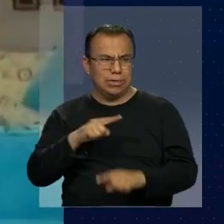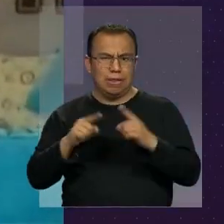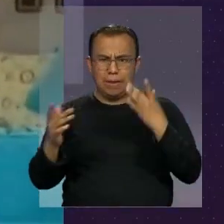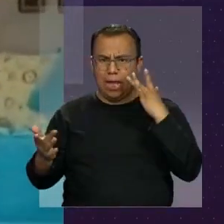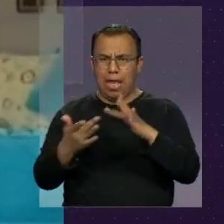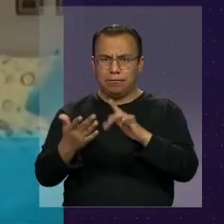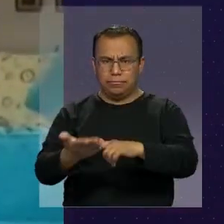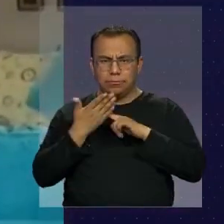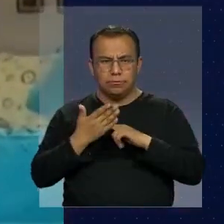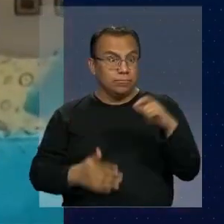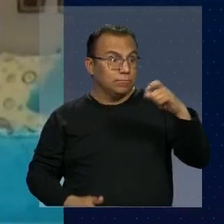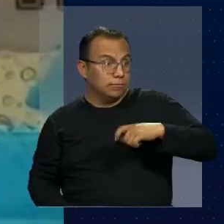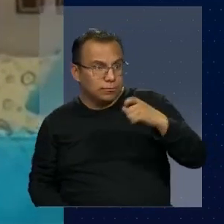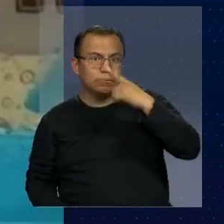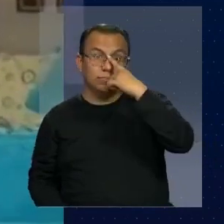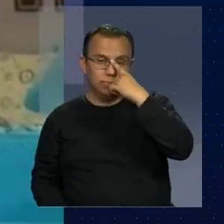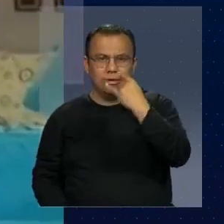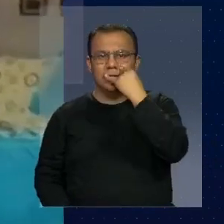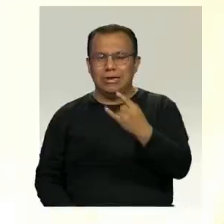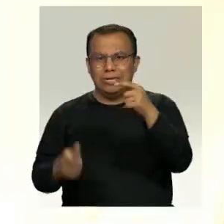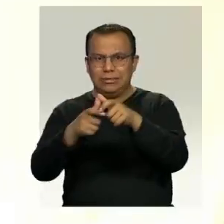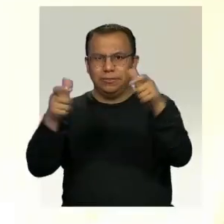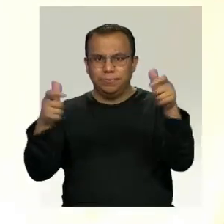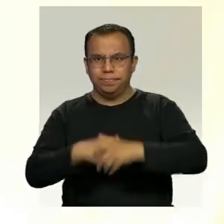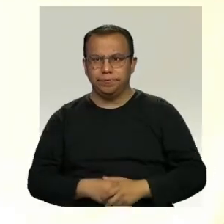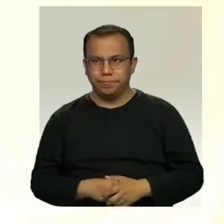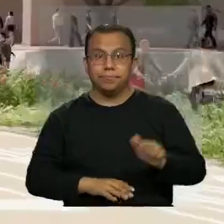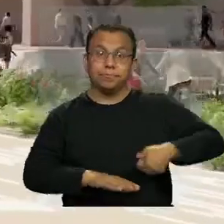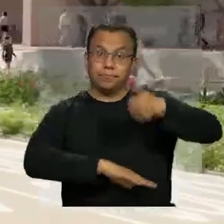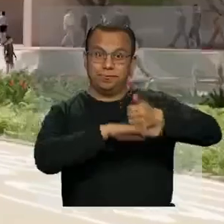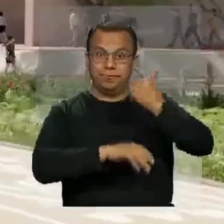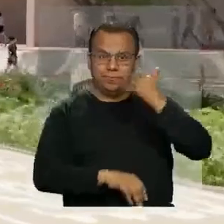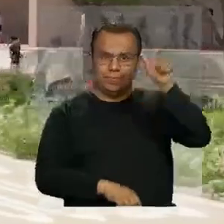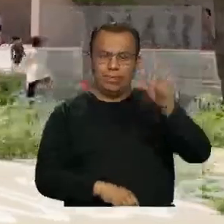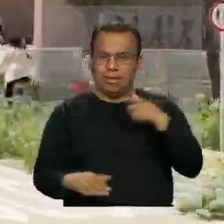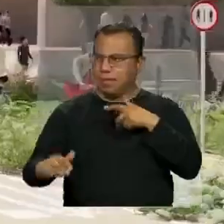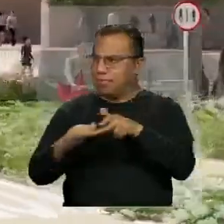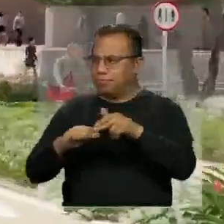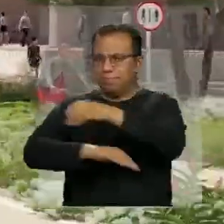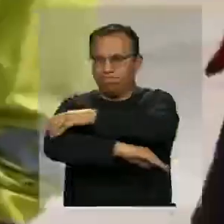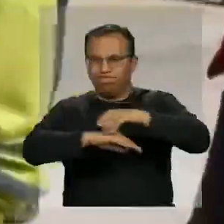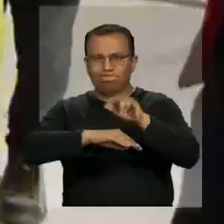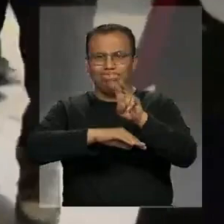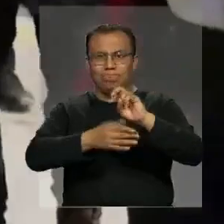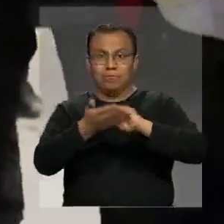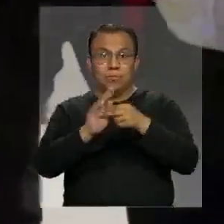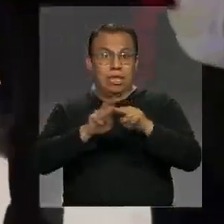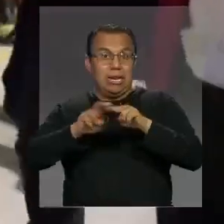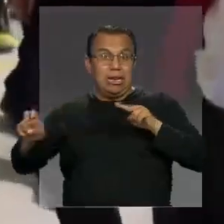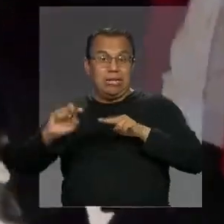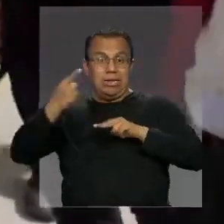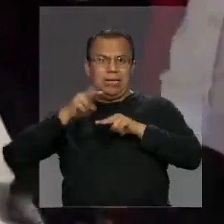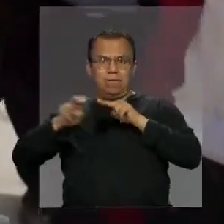representan necesariamente ese interés de la mayoría. Para la mandataria de Bogotá, parar el Corredor Verde es parar la primera línea del metro, pues